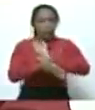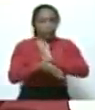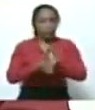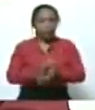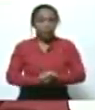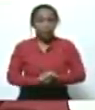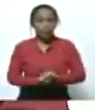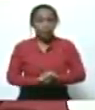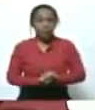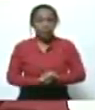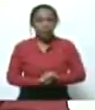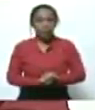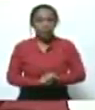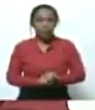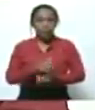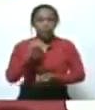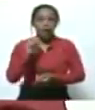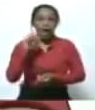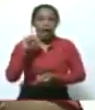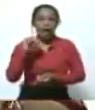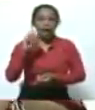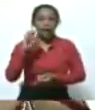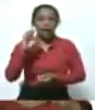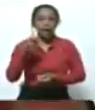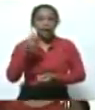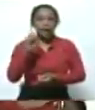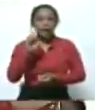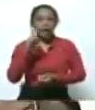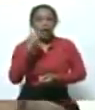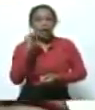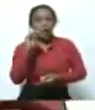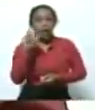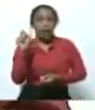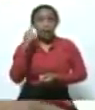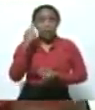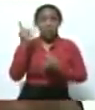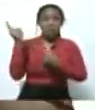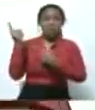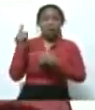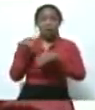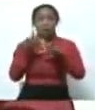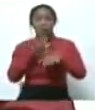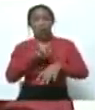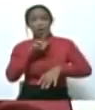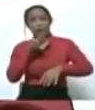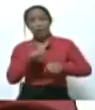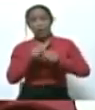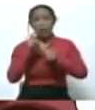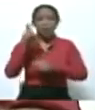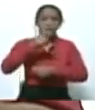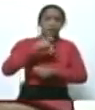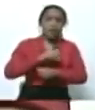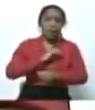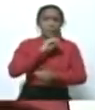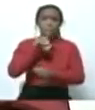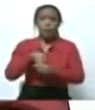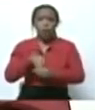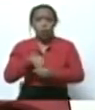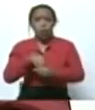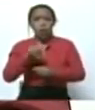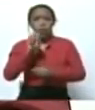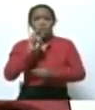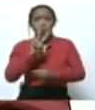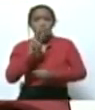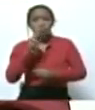¿cómo se llama? Angelina Jolie, para la frontera. Miren, el desastre, es necesario intervenir. Se le salieron dos o tres